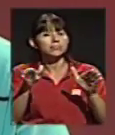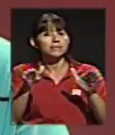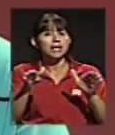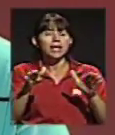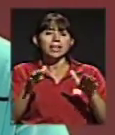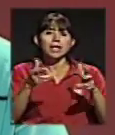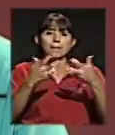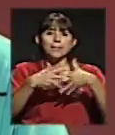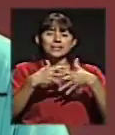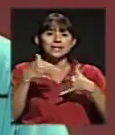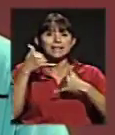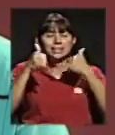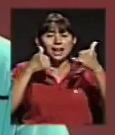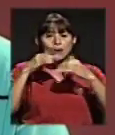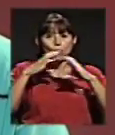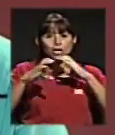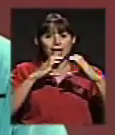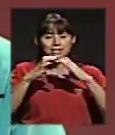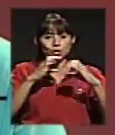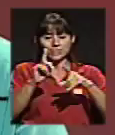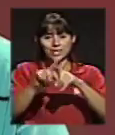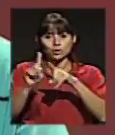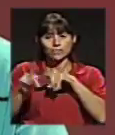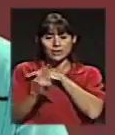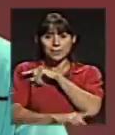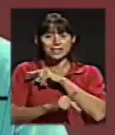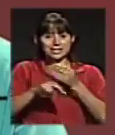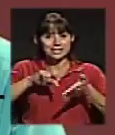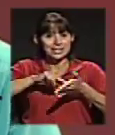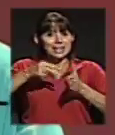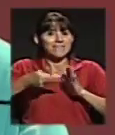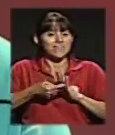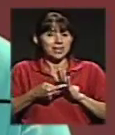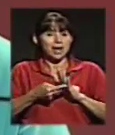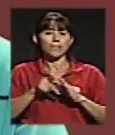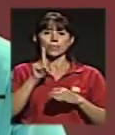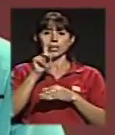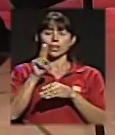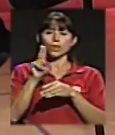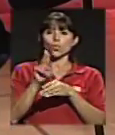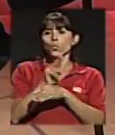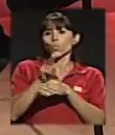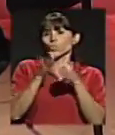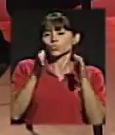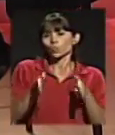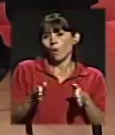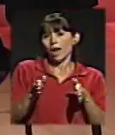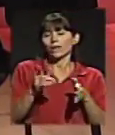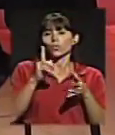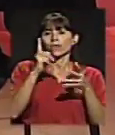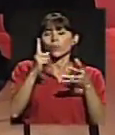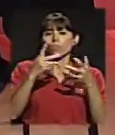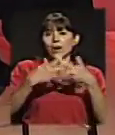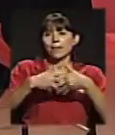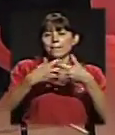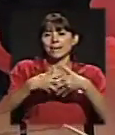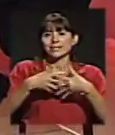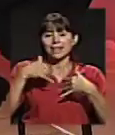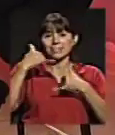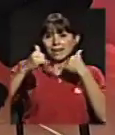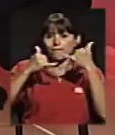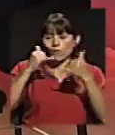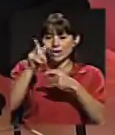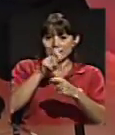y se refiere a la potestad que tiene un usuario de una empresa telefónica